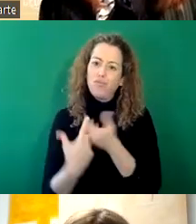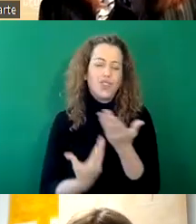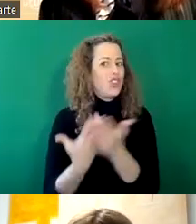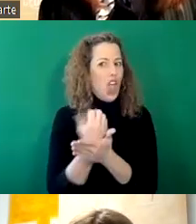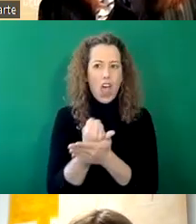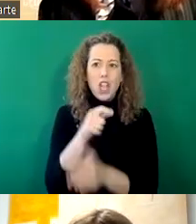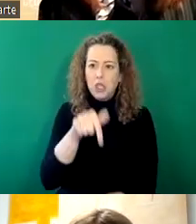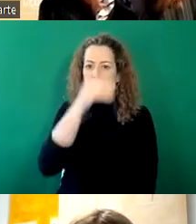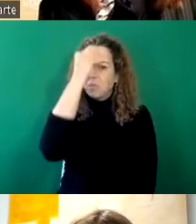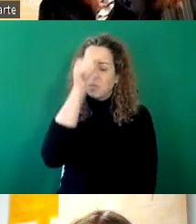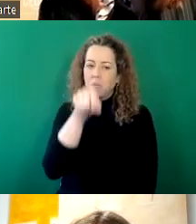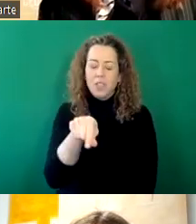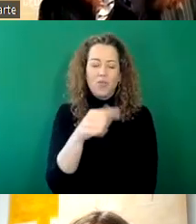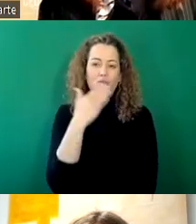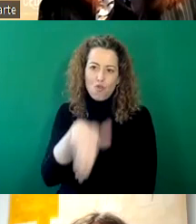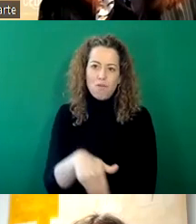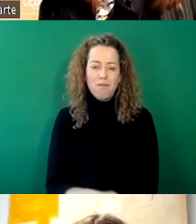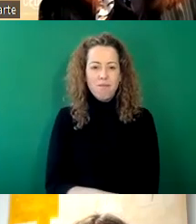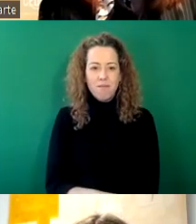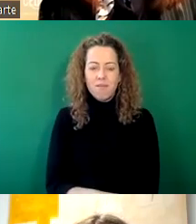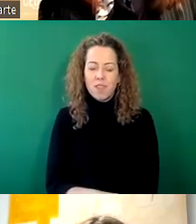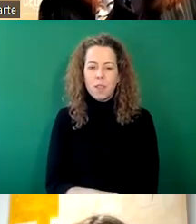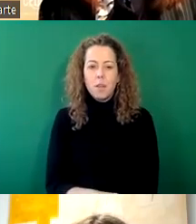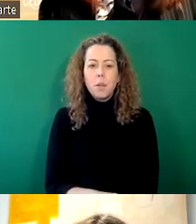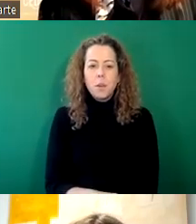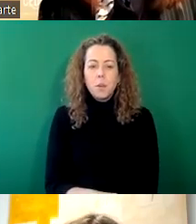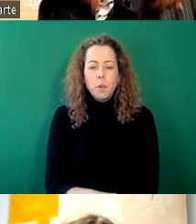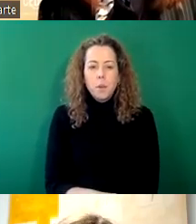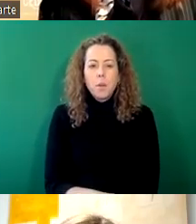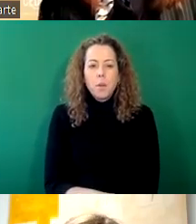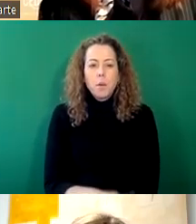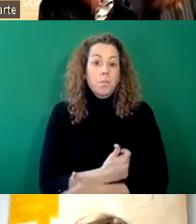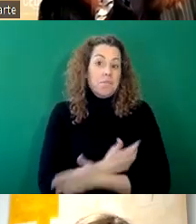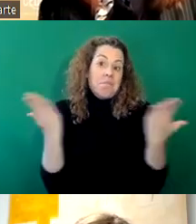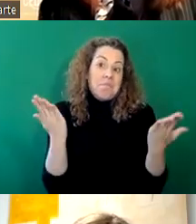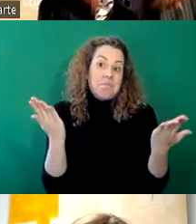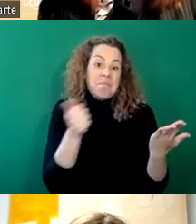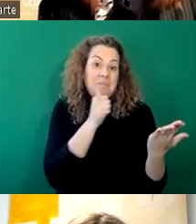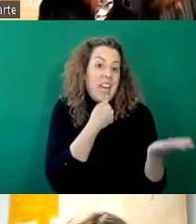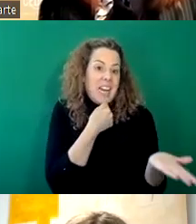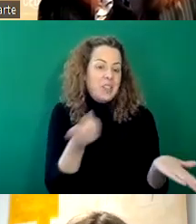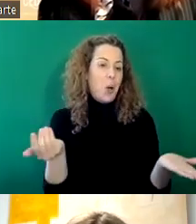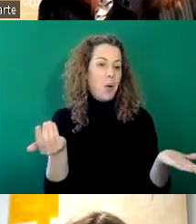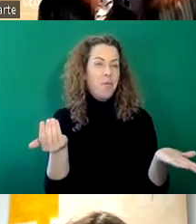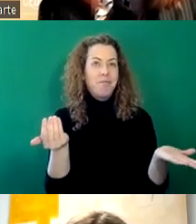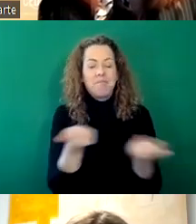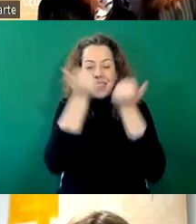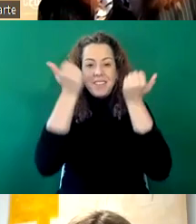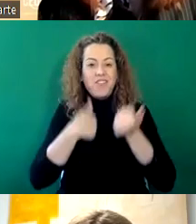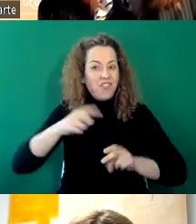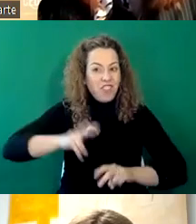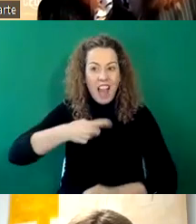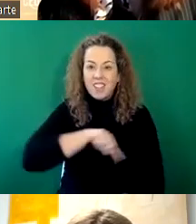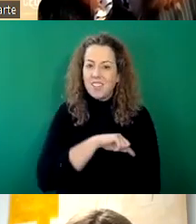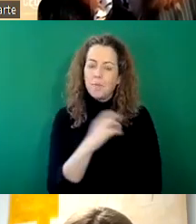verdad que era muy chulo. Y como, secreto o como cosa que nos sirvió a nosotros es